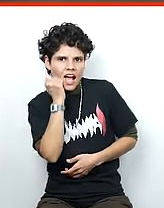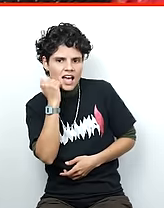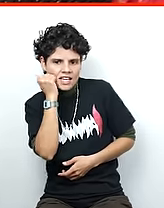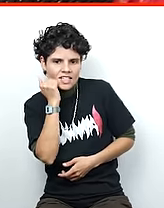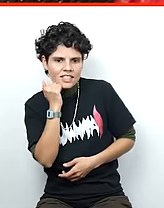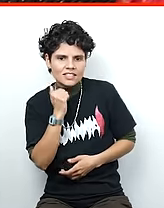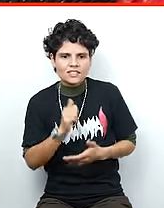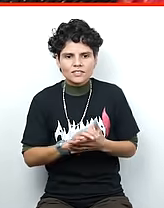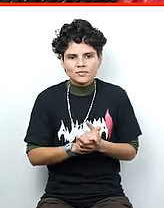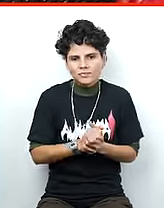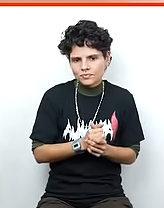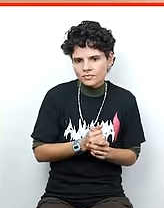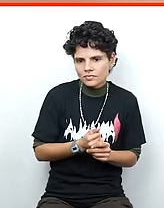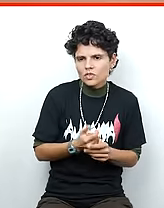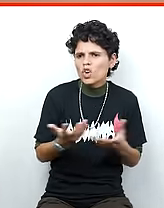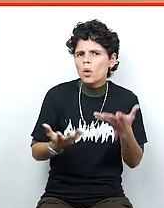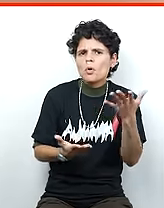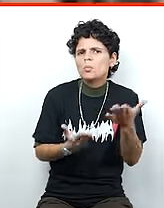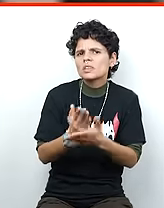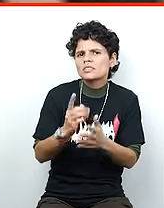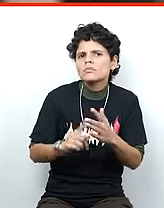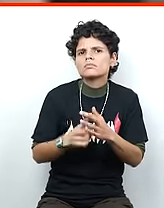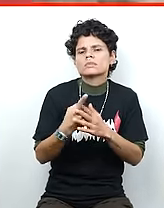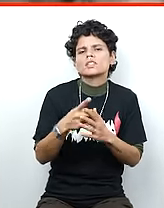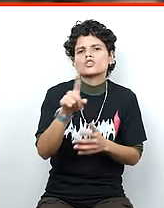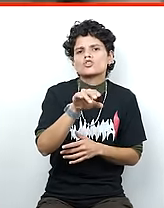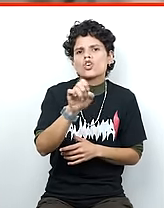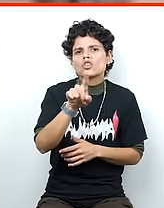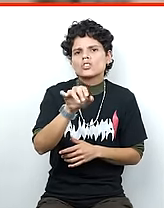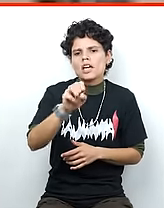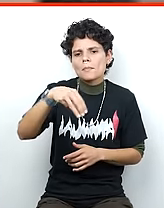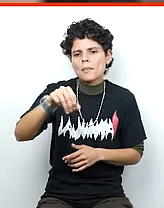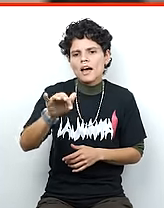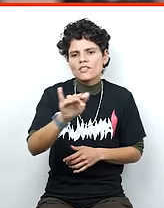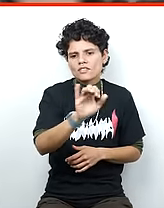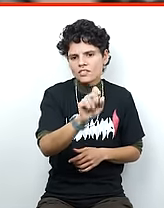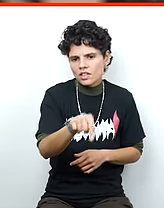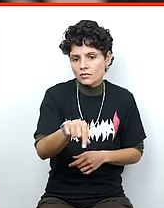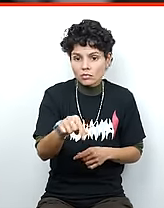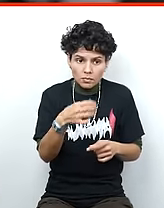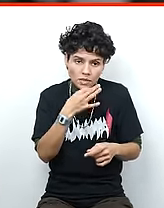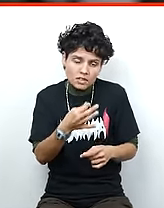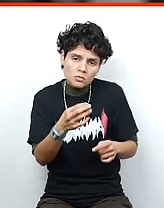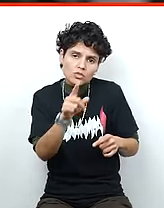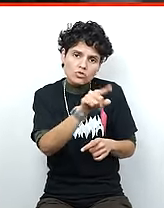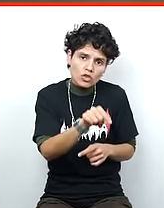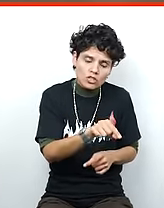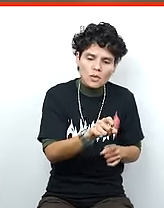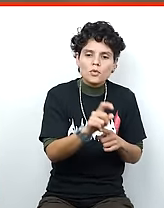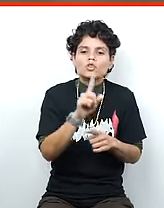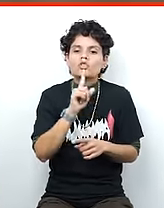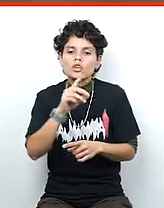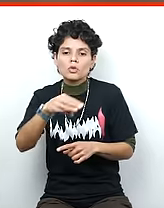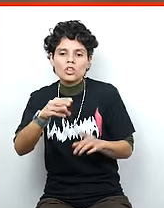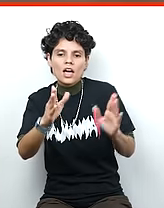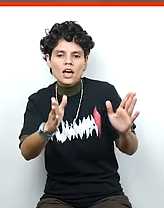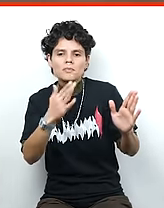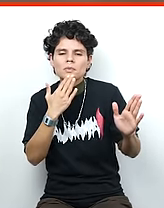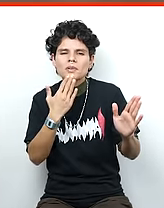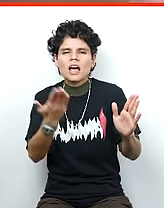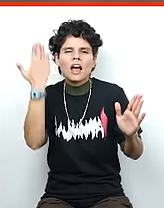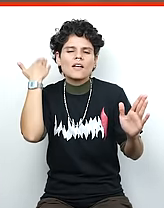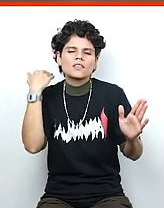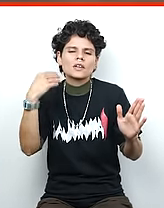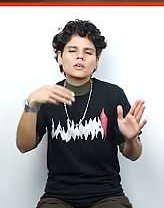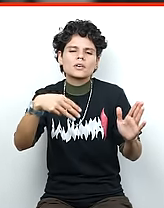quiere, le gusta lo que hago. Y ¿cómo nace Sosa Mafia? Por eso, por Sosa, por lo de Tony Montana y Mafia, porque había mucho gang